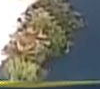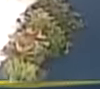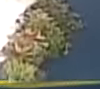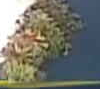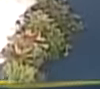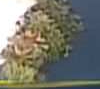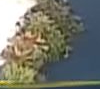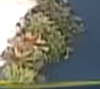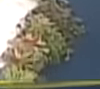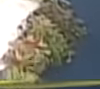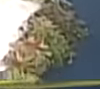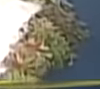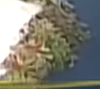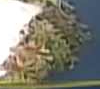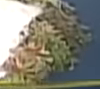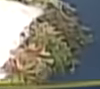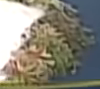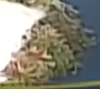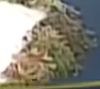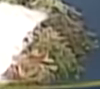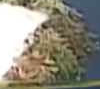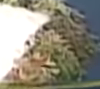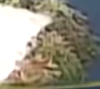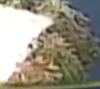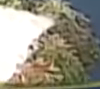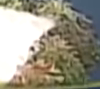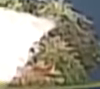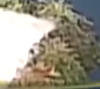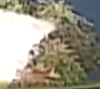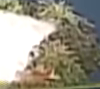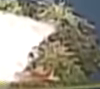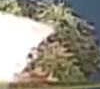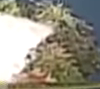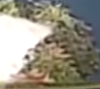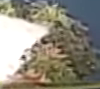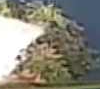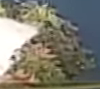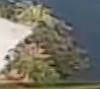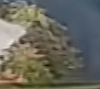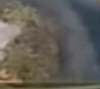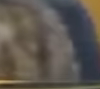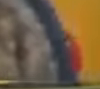Nuestra América, Tratado de Comercio de los Pueblos, ALBA-TCP.